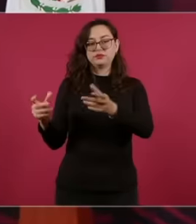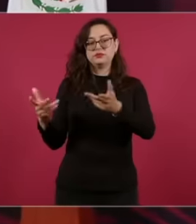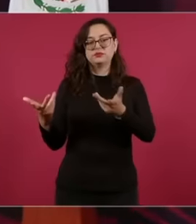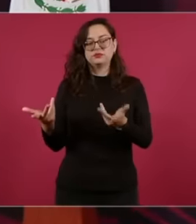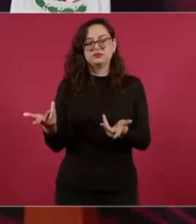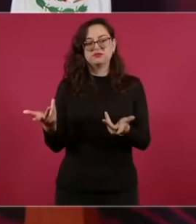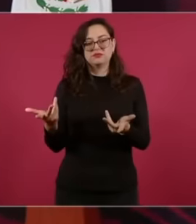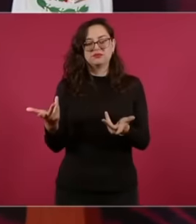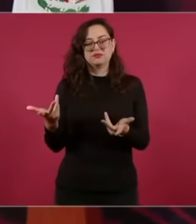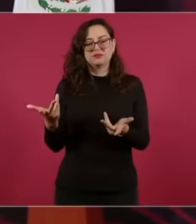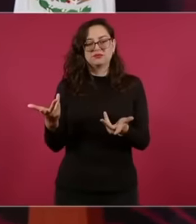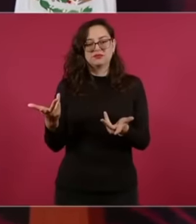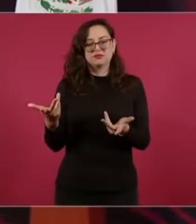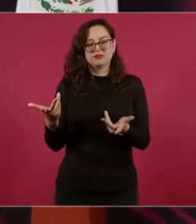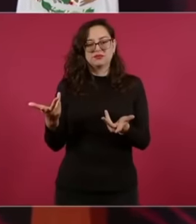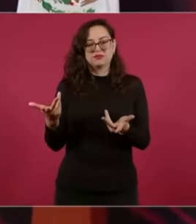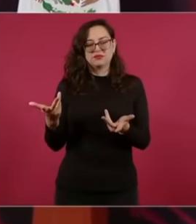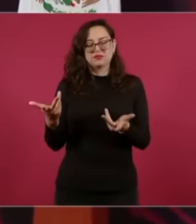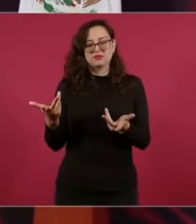socavar